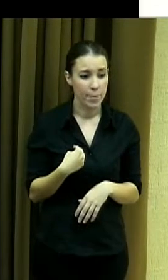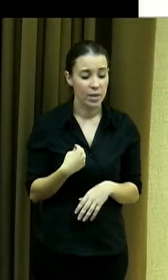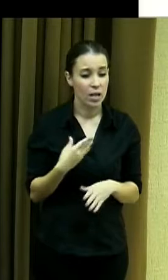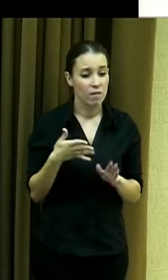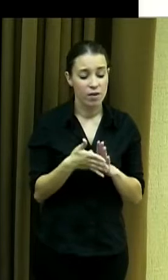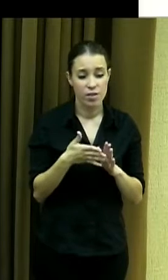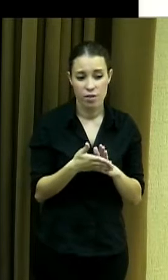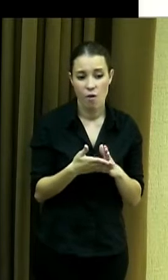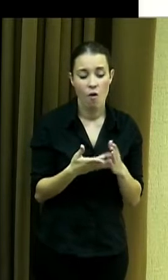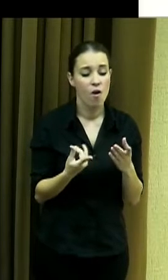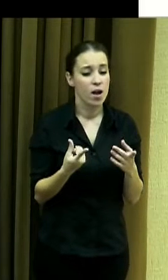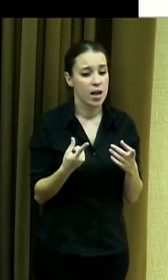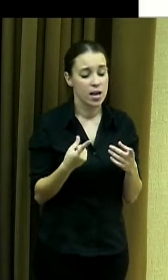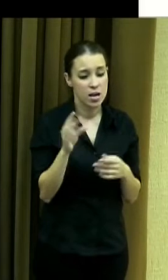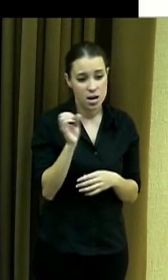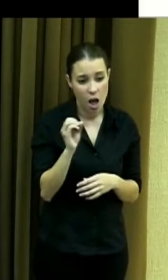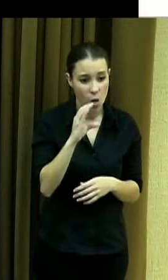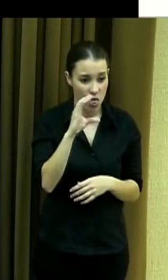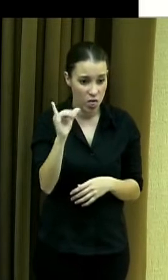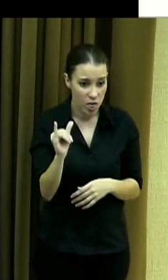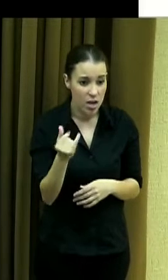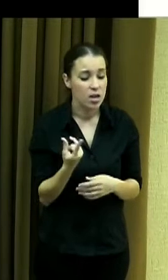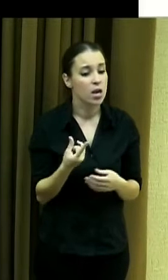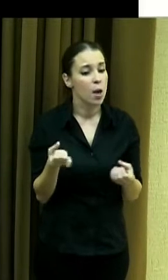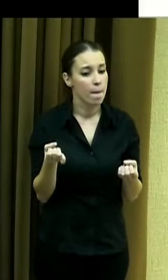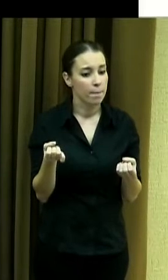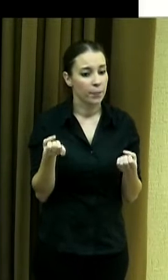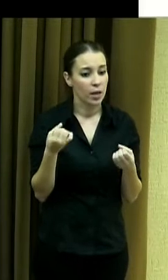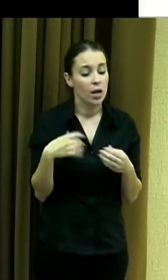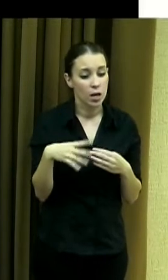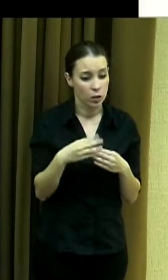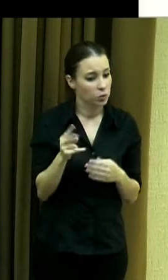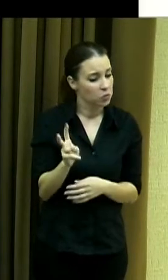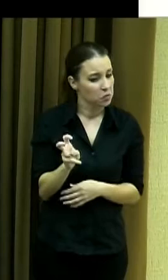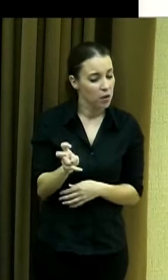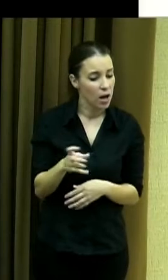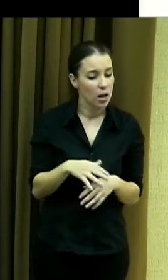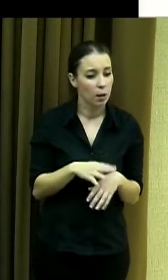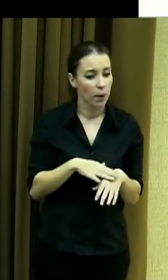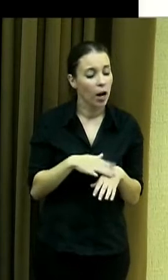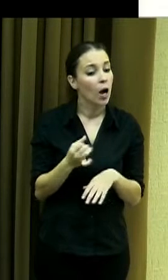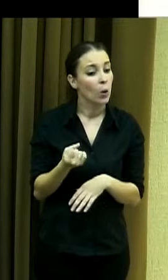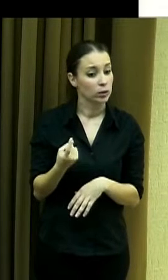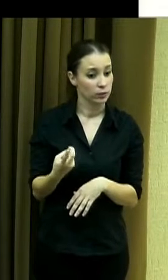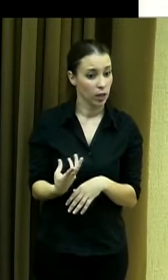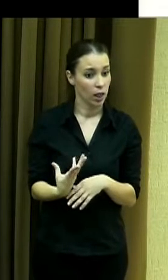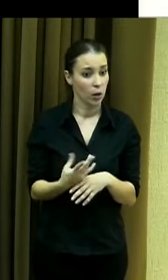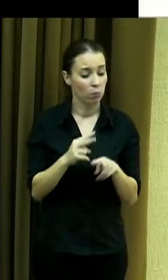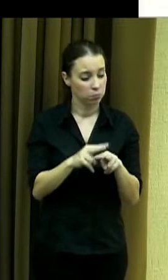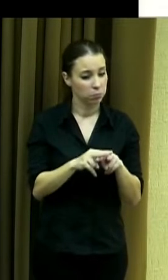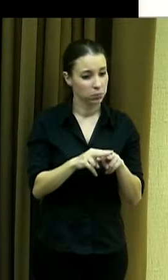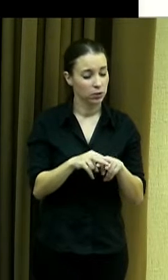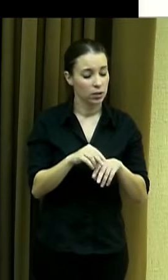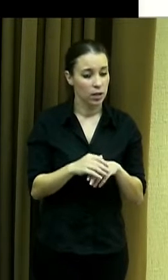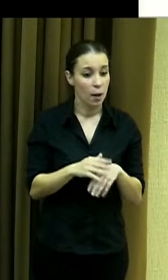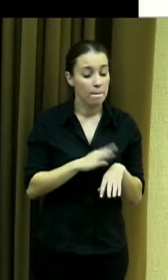grados según el CEID es hoy en día todavía bastante práctica para la cuantificación. En general, para